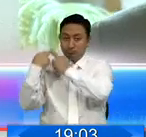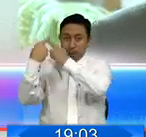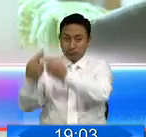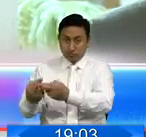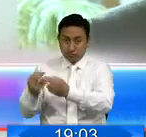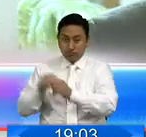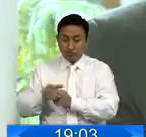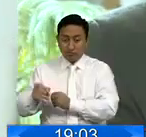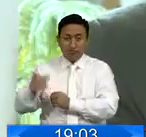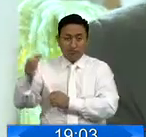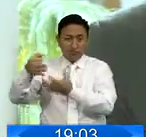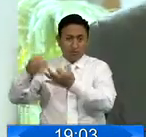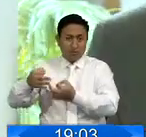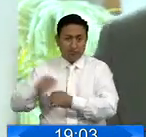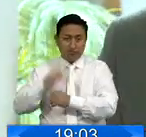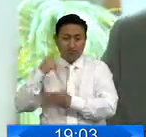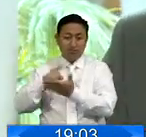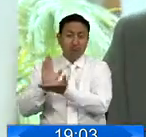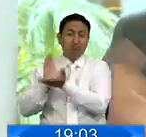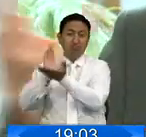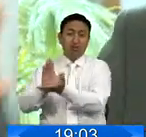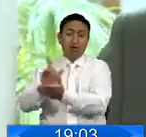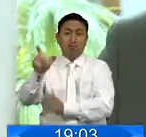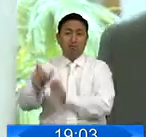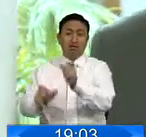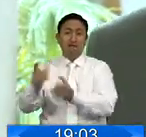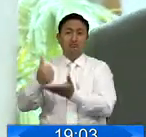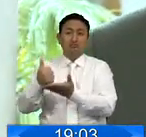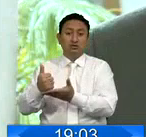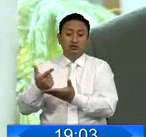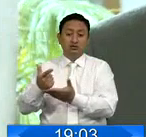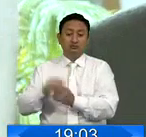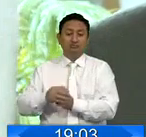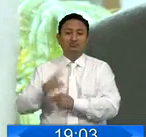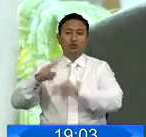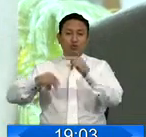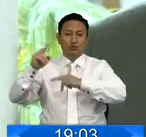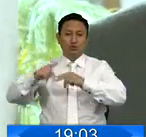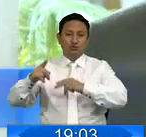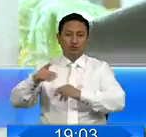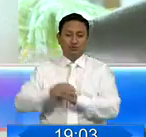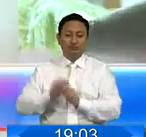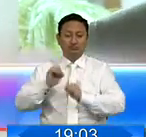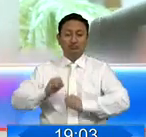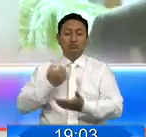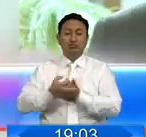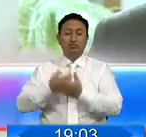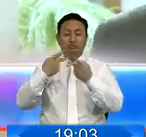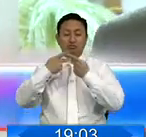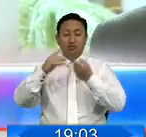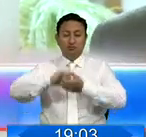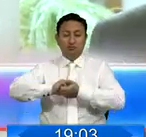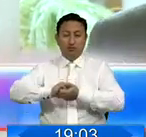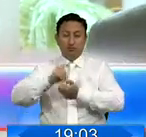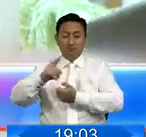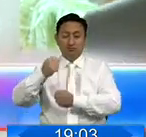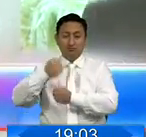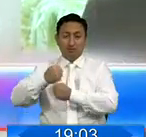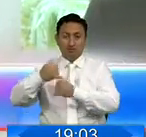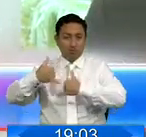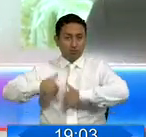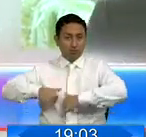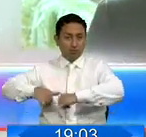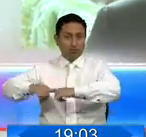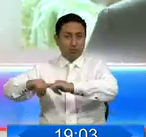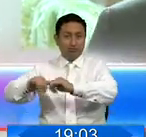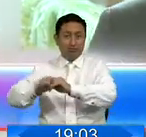garantiza a los usuarios de la seguridad social, a las personas beneficiarias de la reconstrucción y a las de la economía popular y solidaria que el trabajo se sigue, porque es lo que